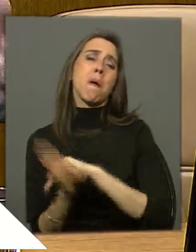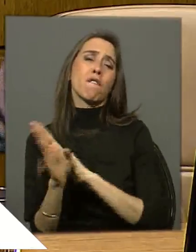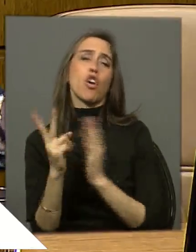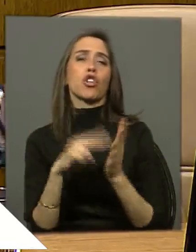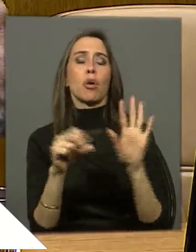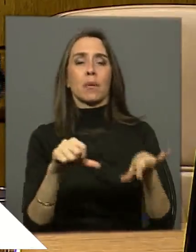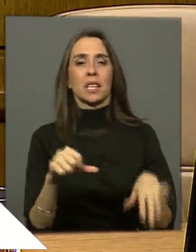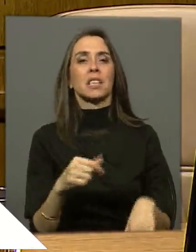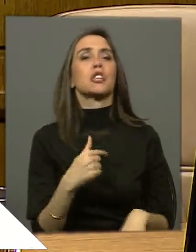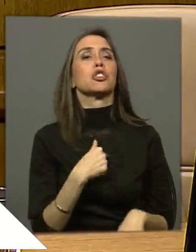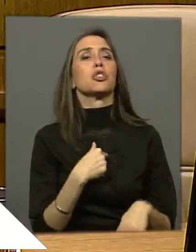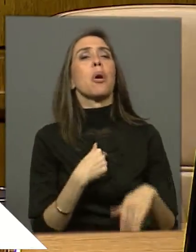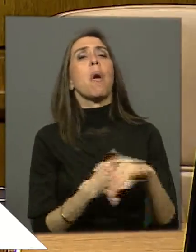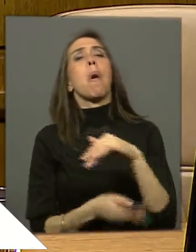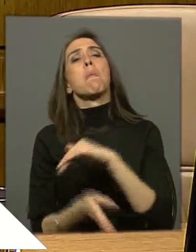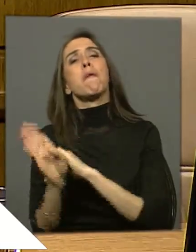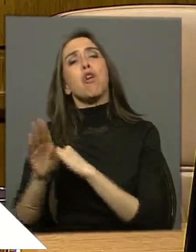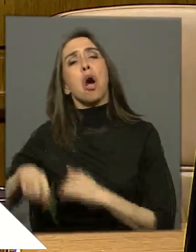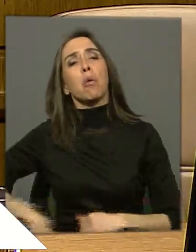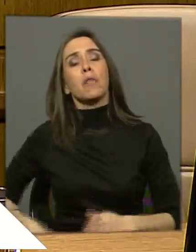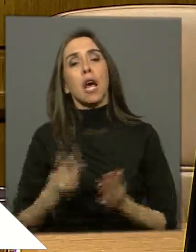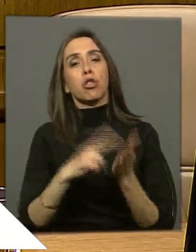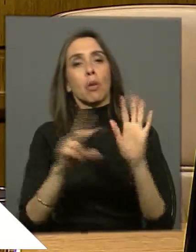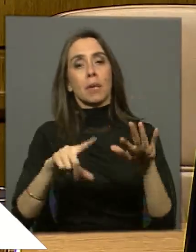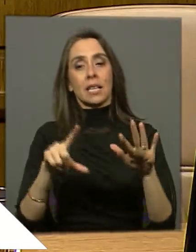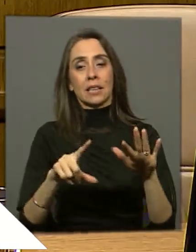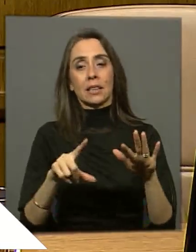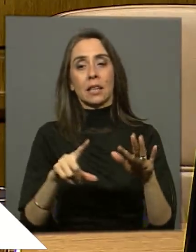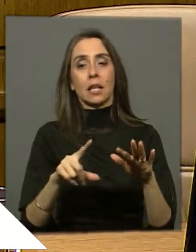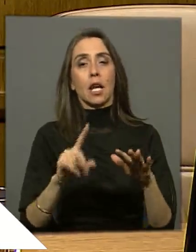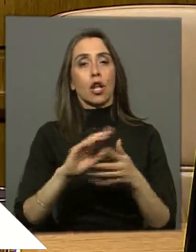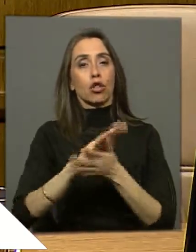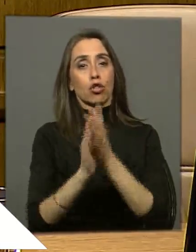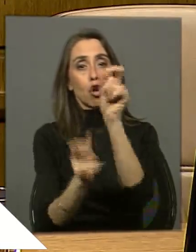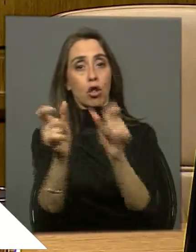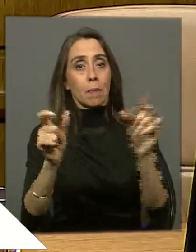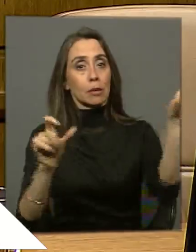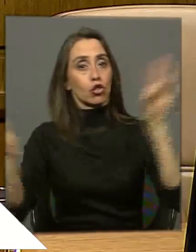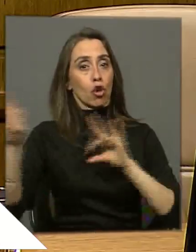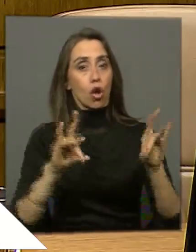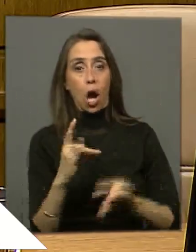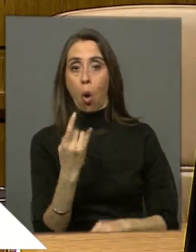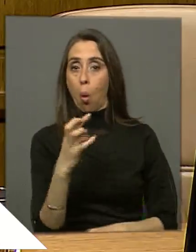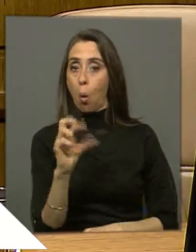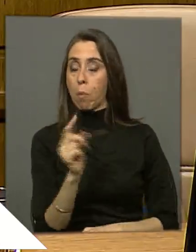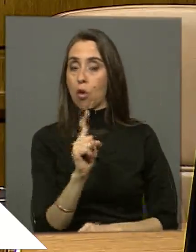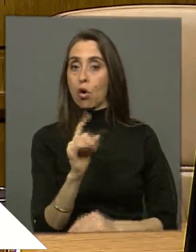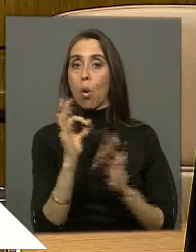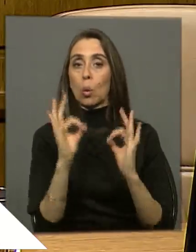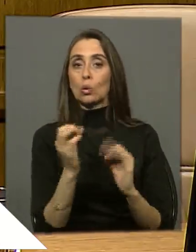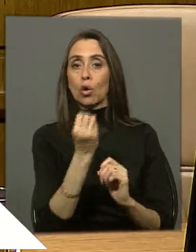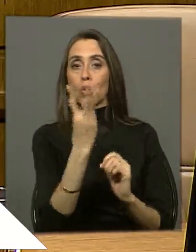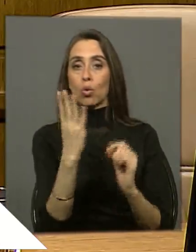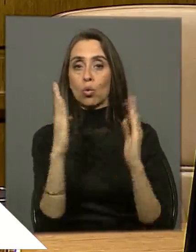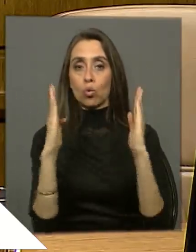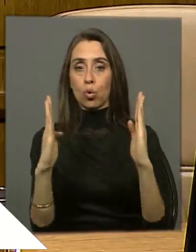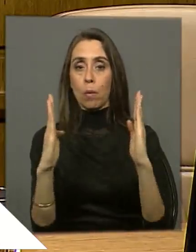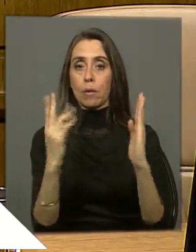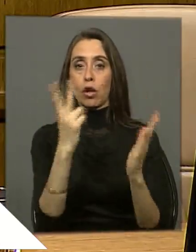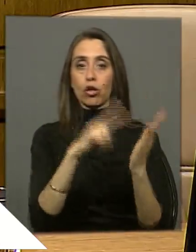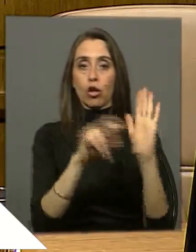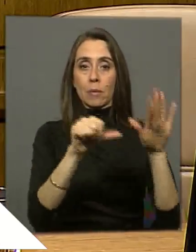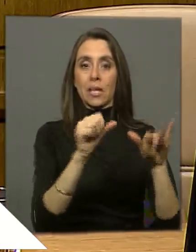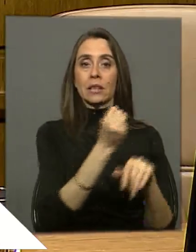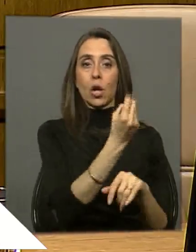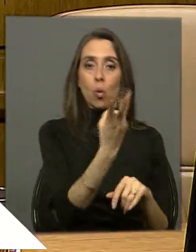me quiero ir en el año 2017, porque no va a haber cupos para todos. Recordamos que hay cupos acotados en el año 2016, en el